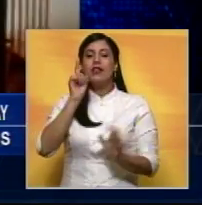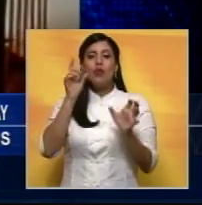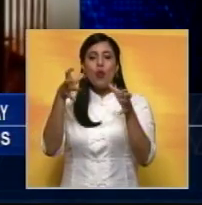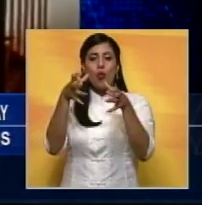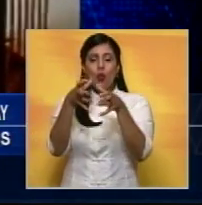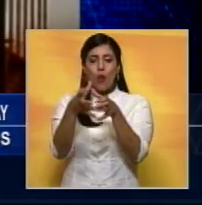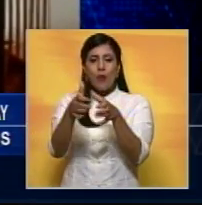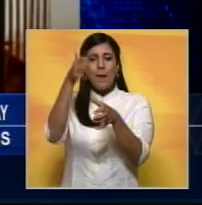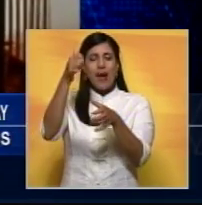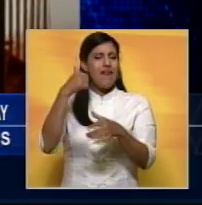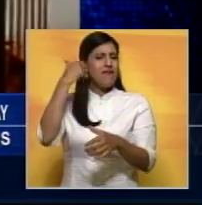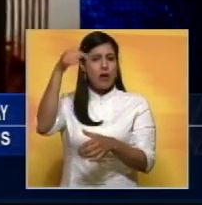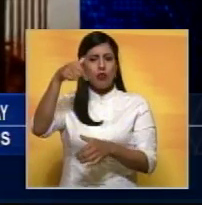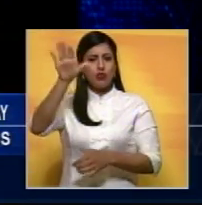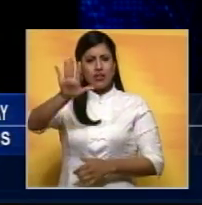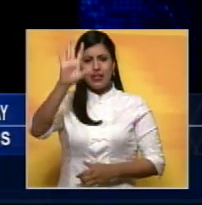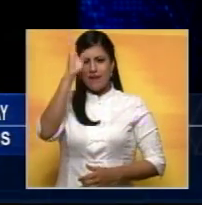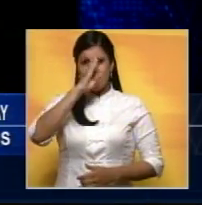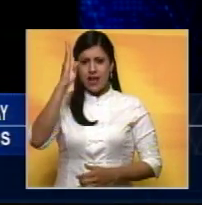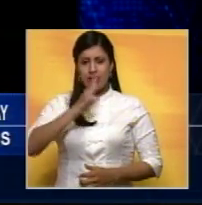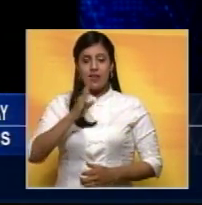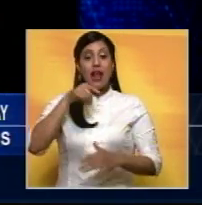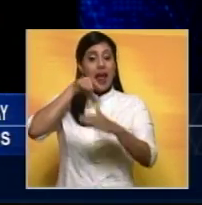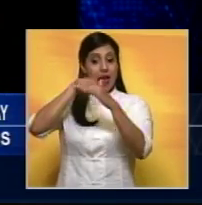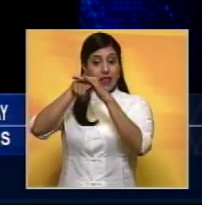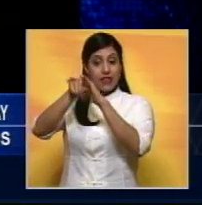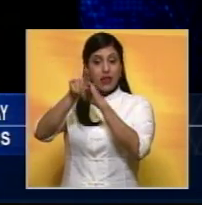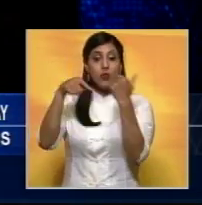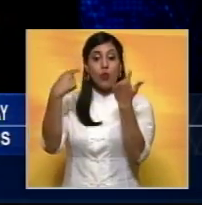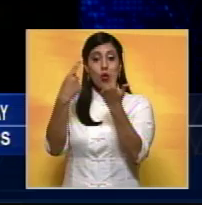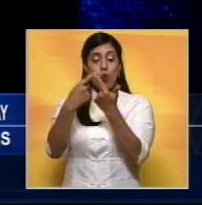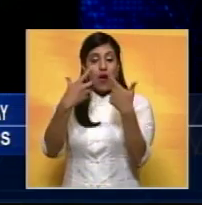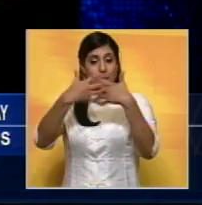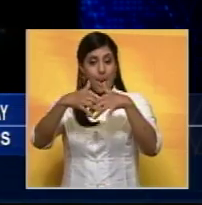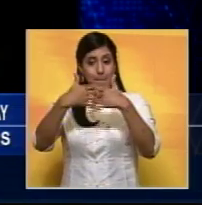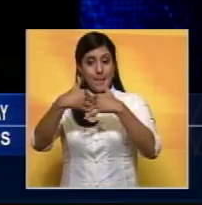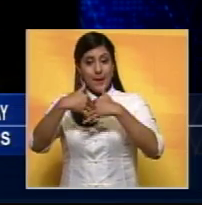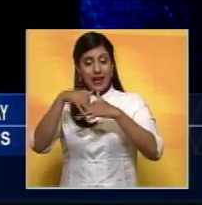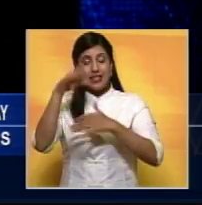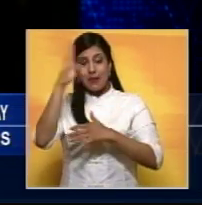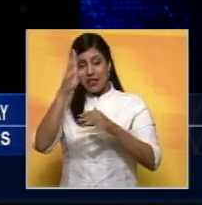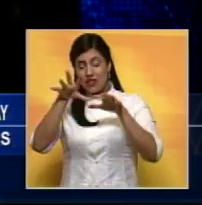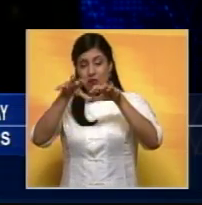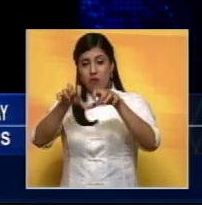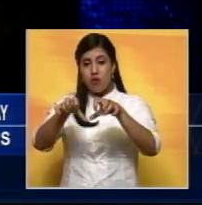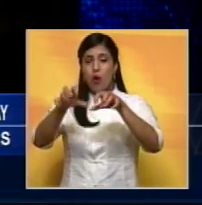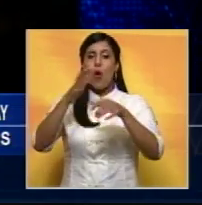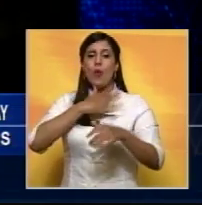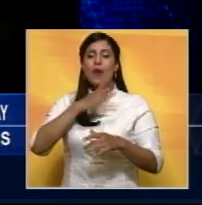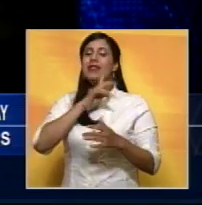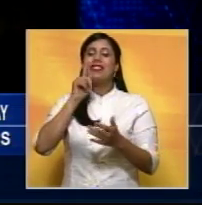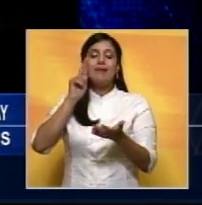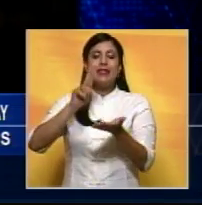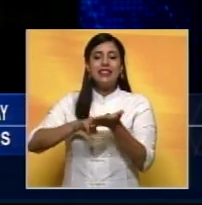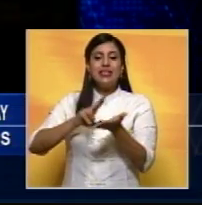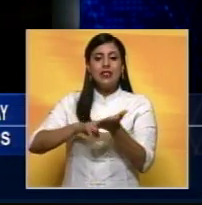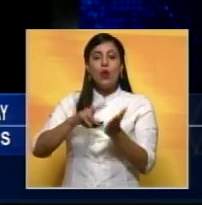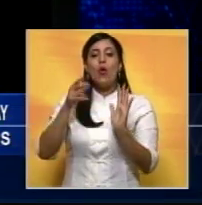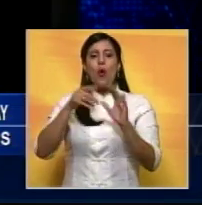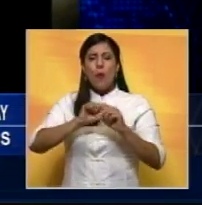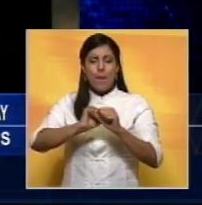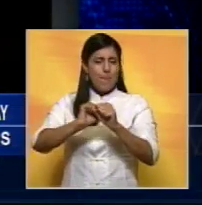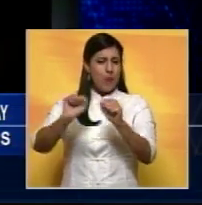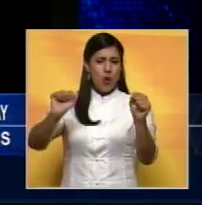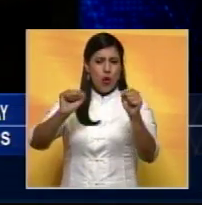grupos delictivos más grandes de Brasil, habrían entrado a la sede de la compañía de transporte de caudales Prosegur. Tras